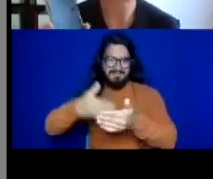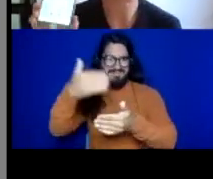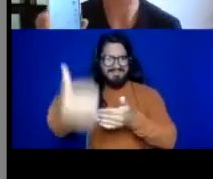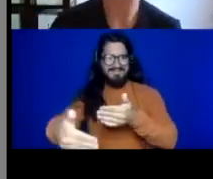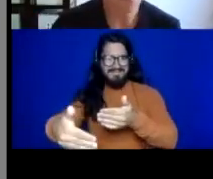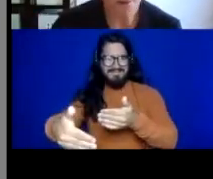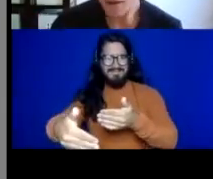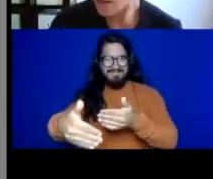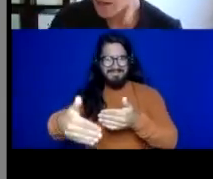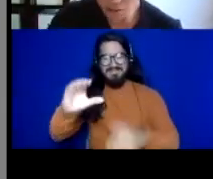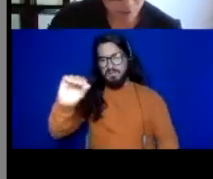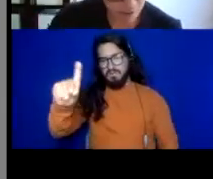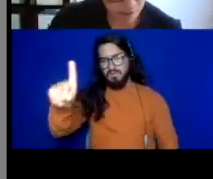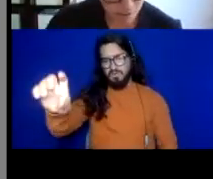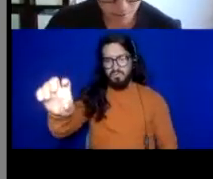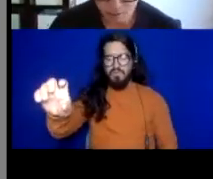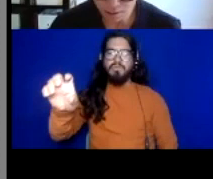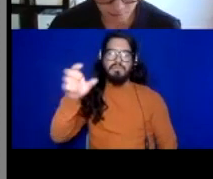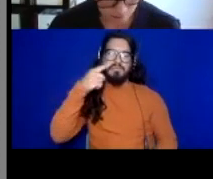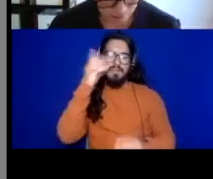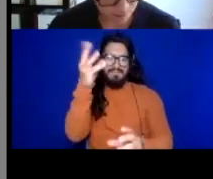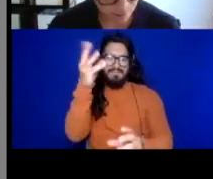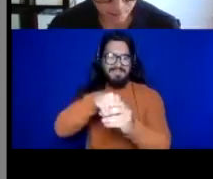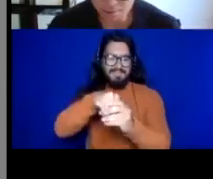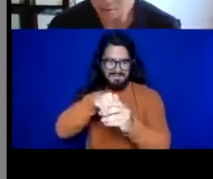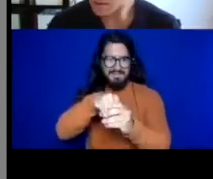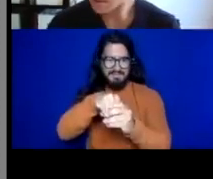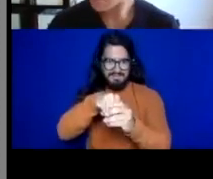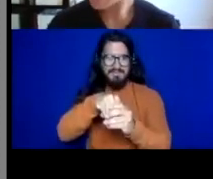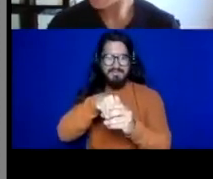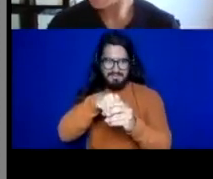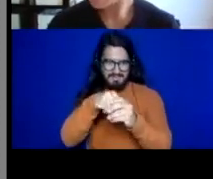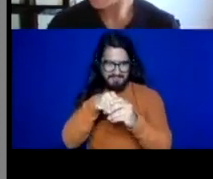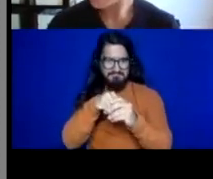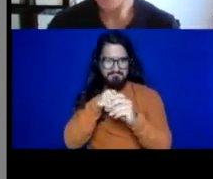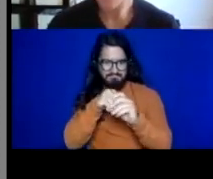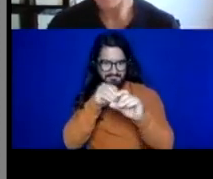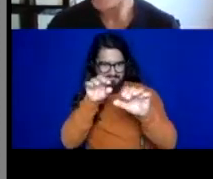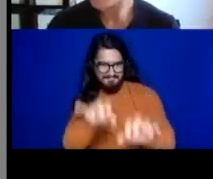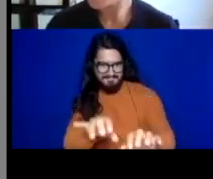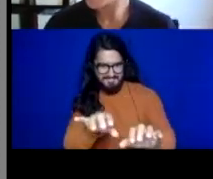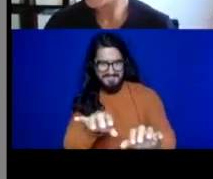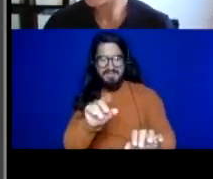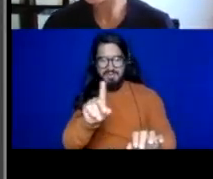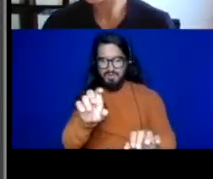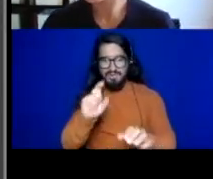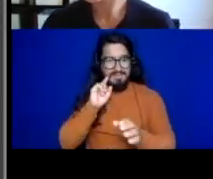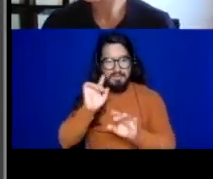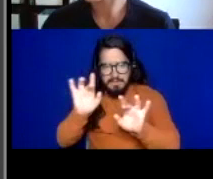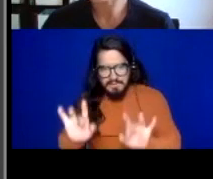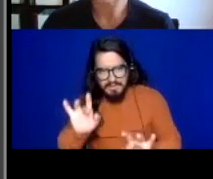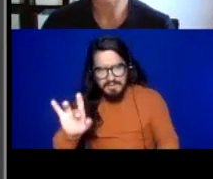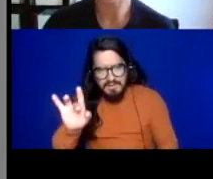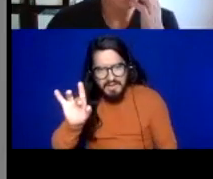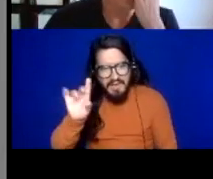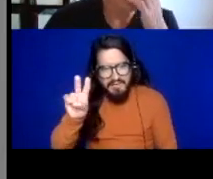a próximo y vas a ver el código que sale en tu aplicación y lo entras y puedes